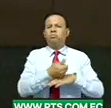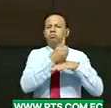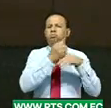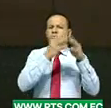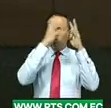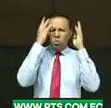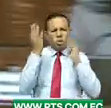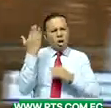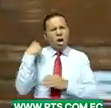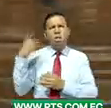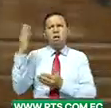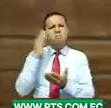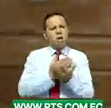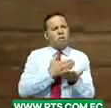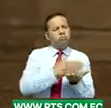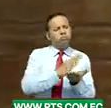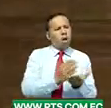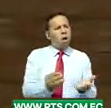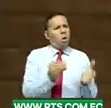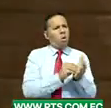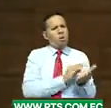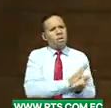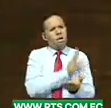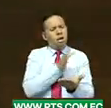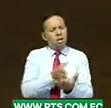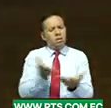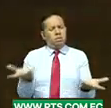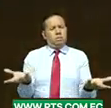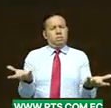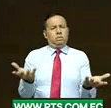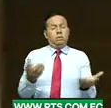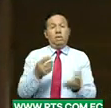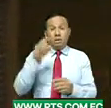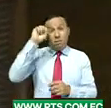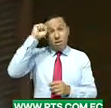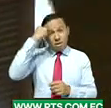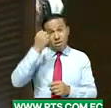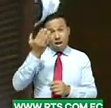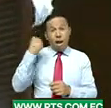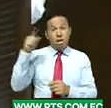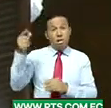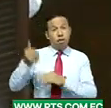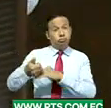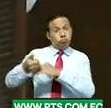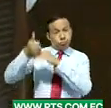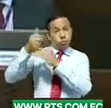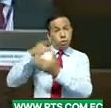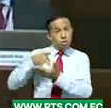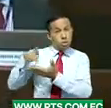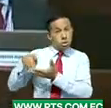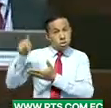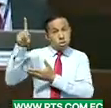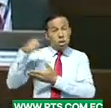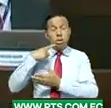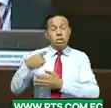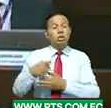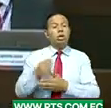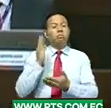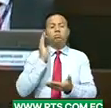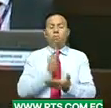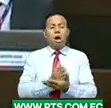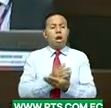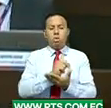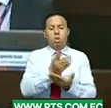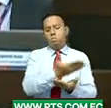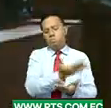de sus funciones, pues el retorno del burgomaestre a su curul se dio tras el fallo de la Corte Provincial de Pichincha, que dejó sin efecto la